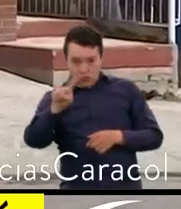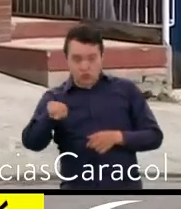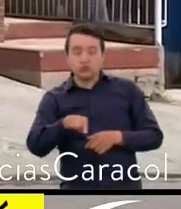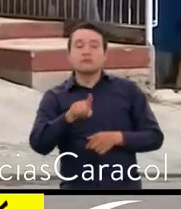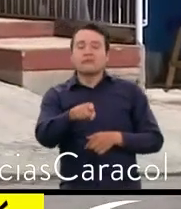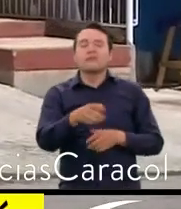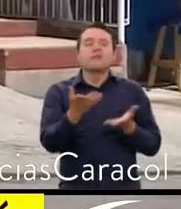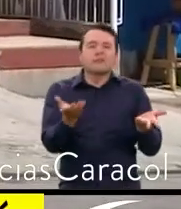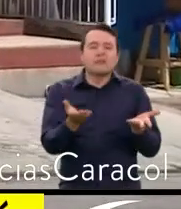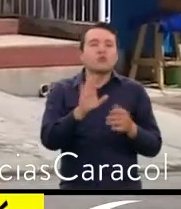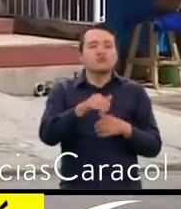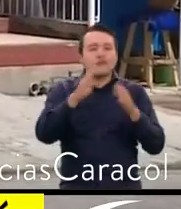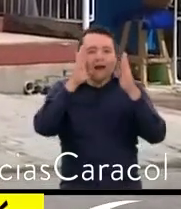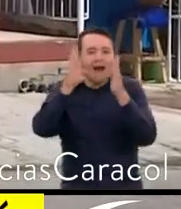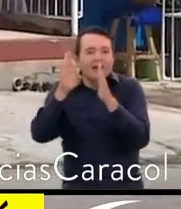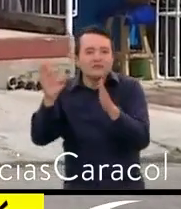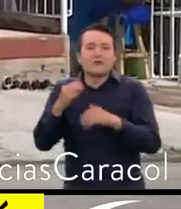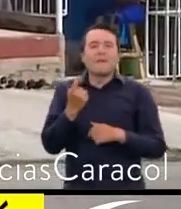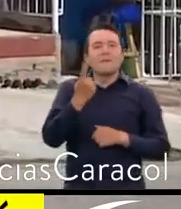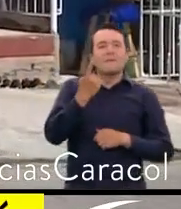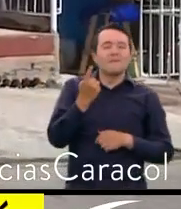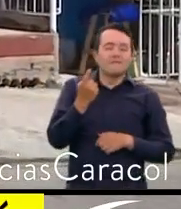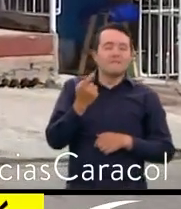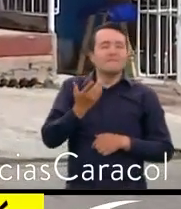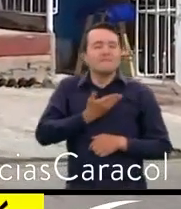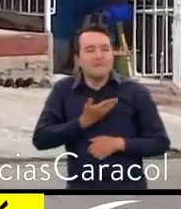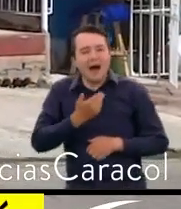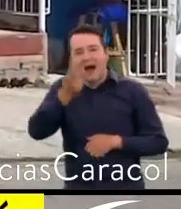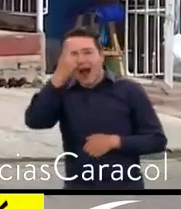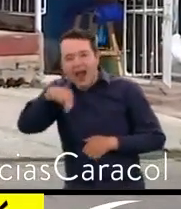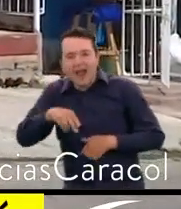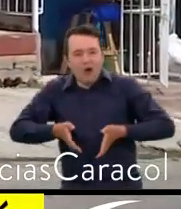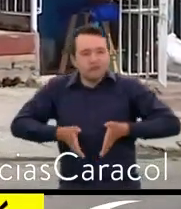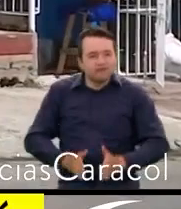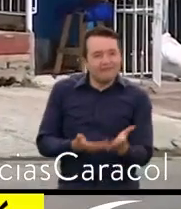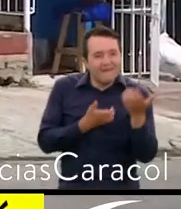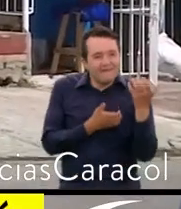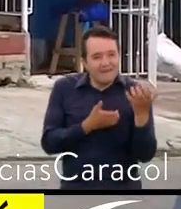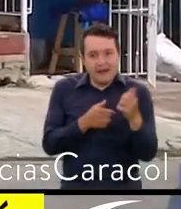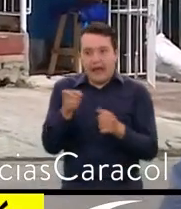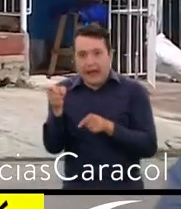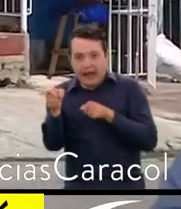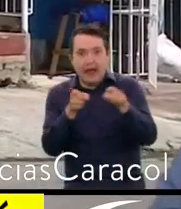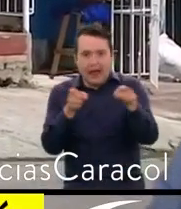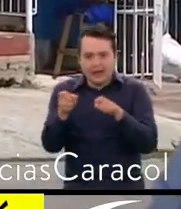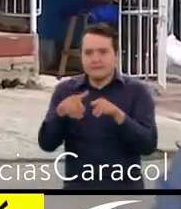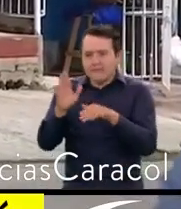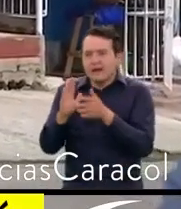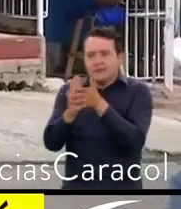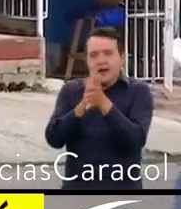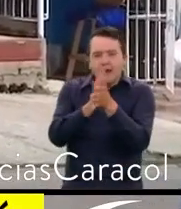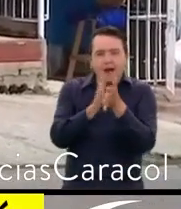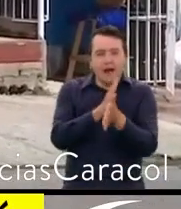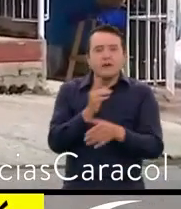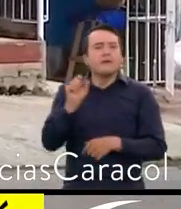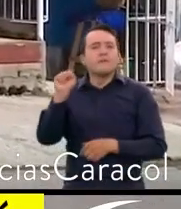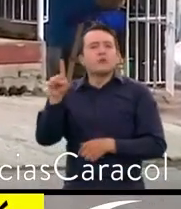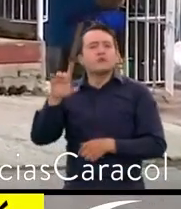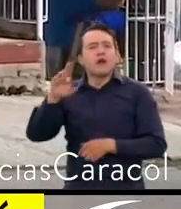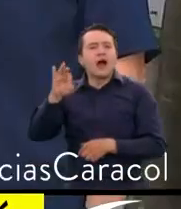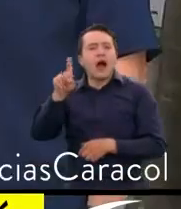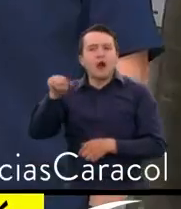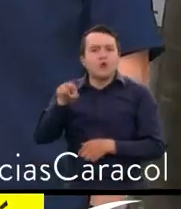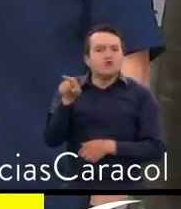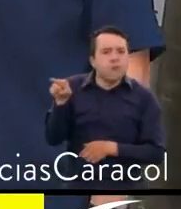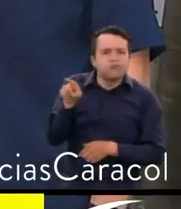por esa razón carlos con ser mi compañero se acaba de mover para encontrarse con un especialista que nos tiene también una gran historia caras de qué se trata